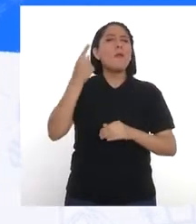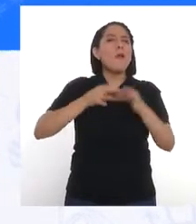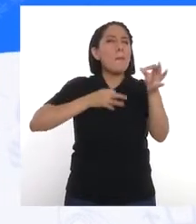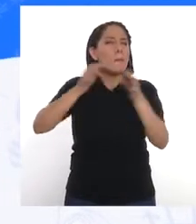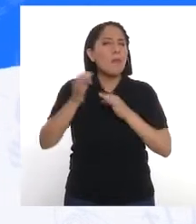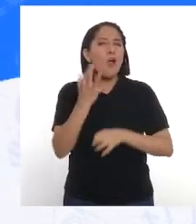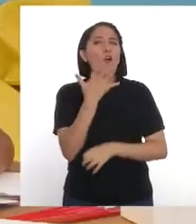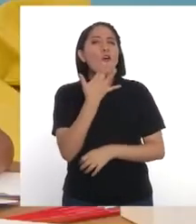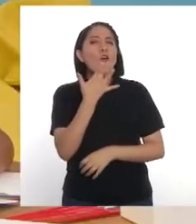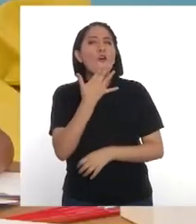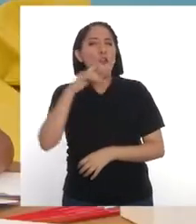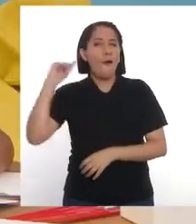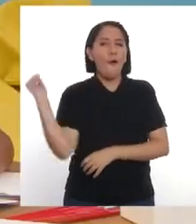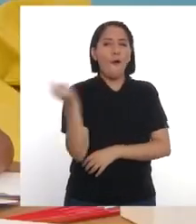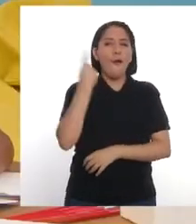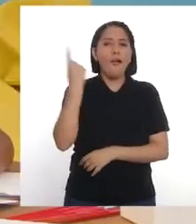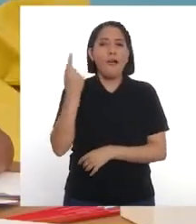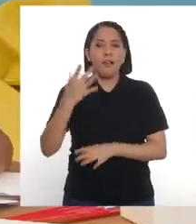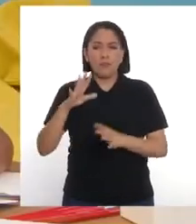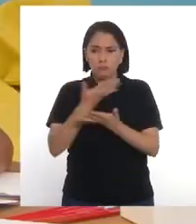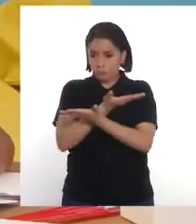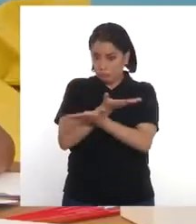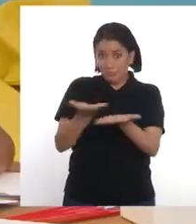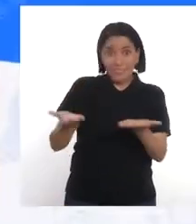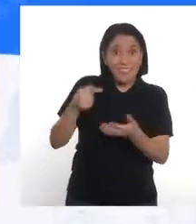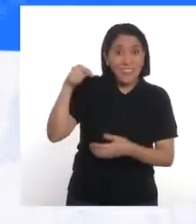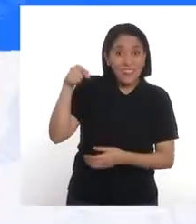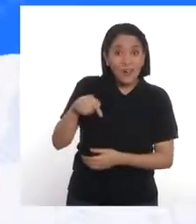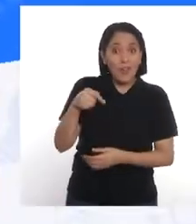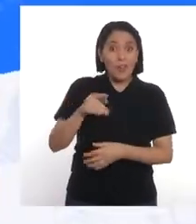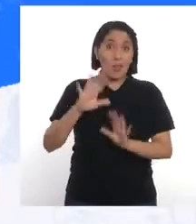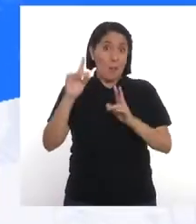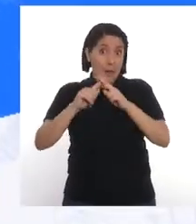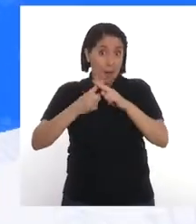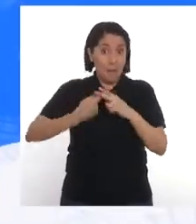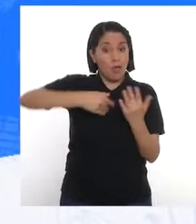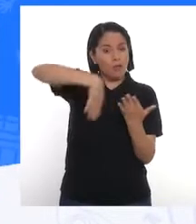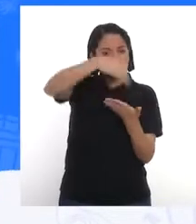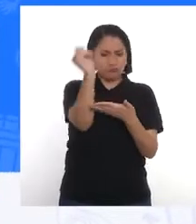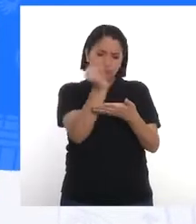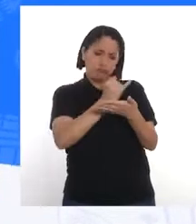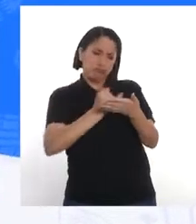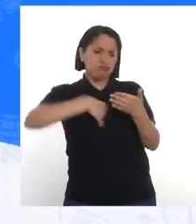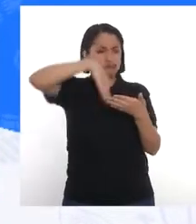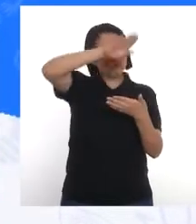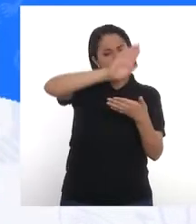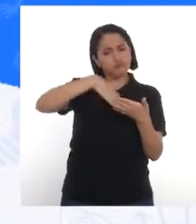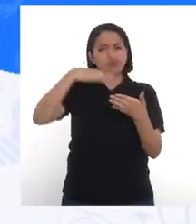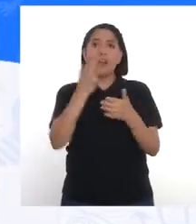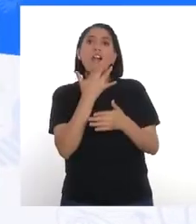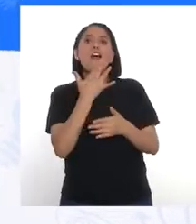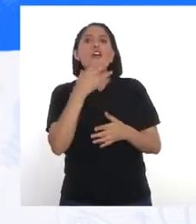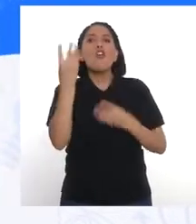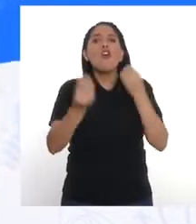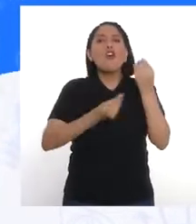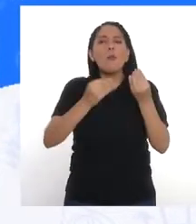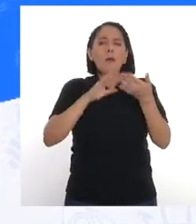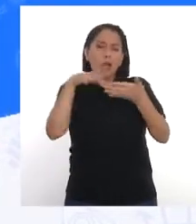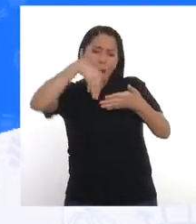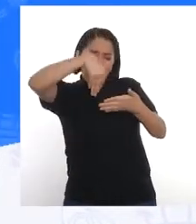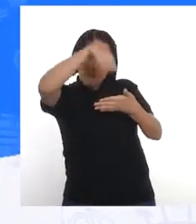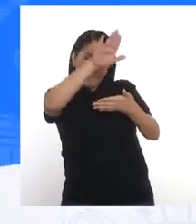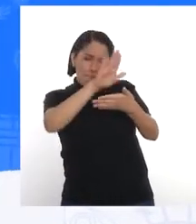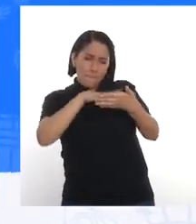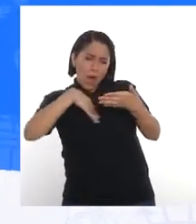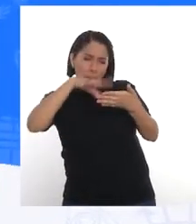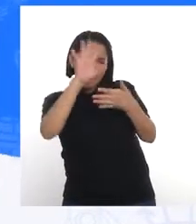general. Como estos. Para pintar con colores hay que tratar de hacerlo de manera constante y pareja para